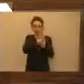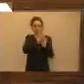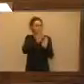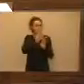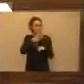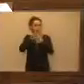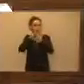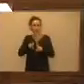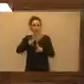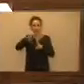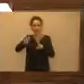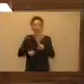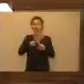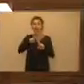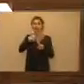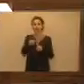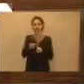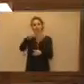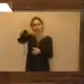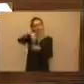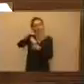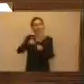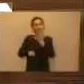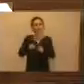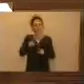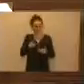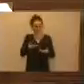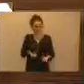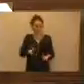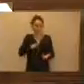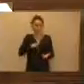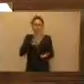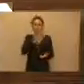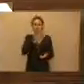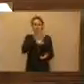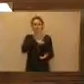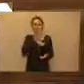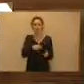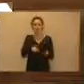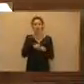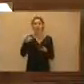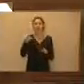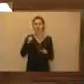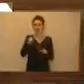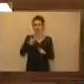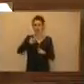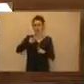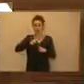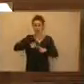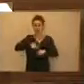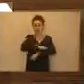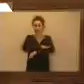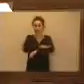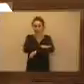a luego ser cargos directivos de ellas. O sea, eso está sucediendo a nivel estatal. El propio presidente del gobierno y varios ministros han pasado con